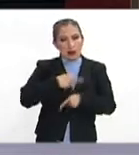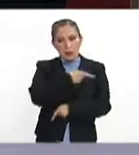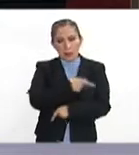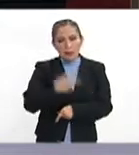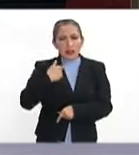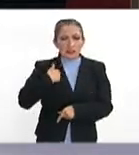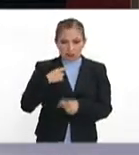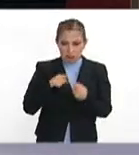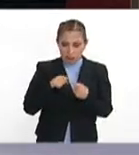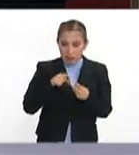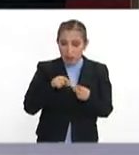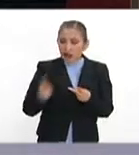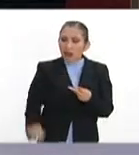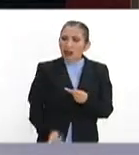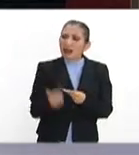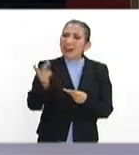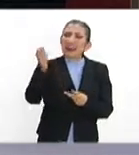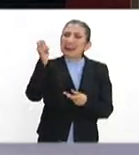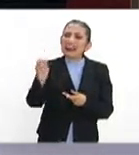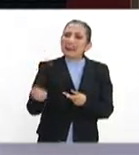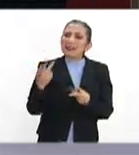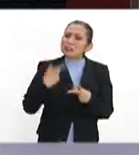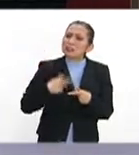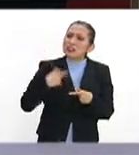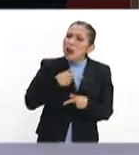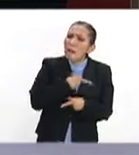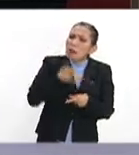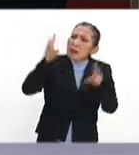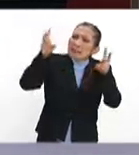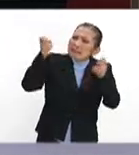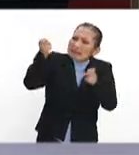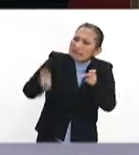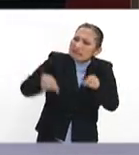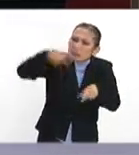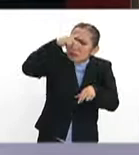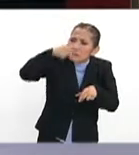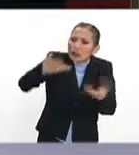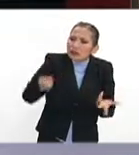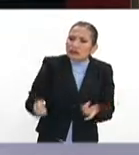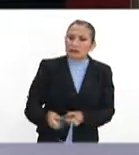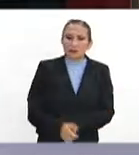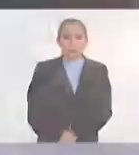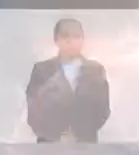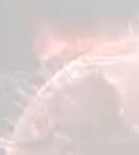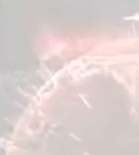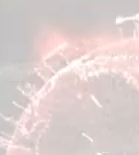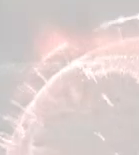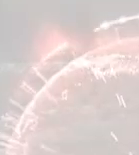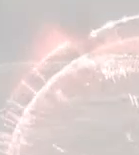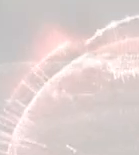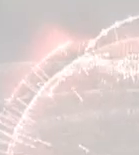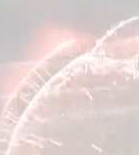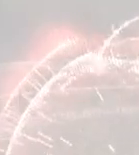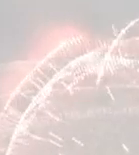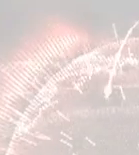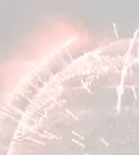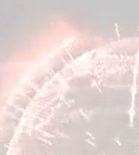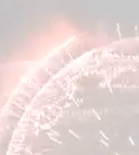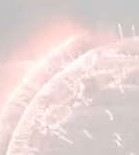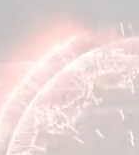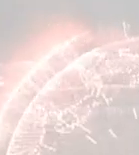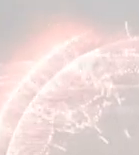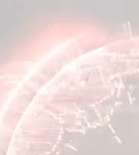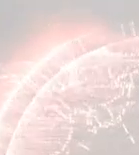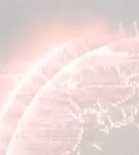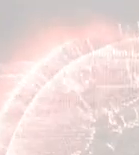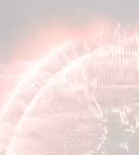gustaría preguntarte, ¿qué es una persona pobre en México? Sí, empezaría yo